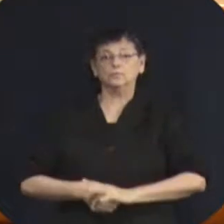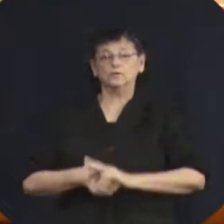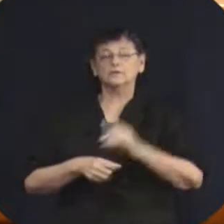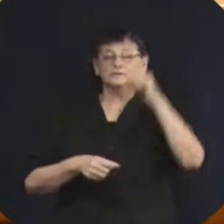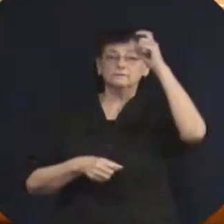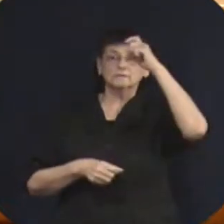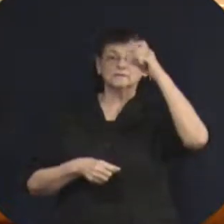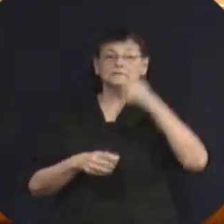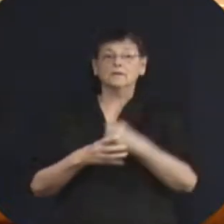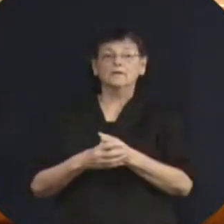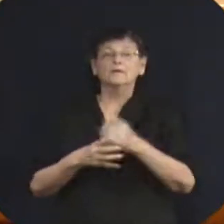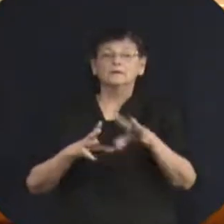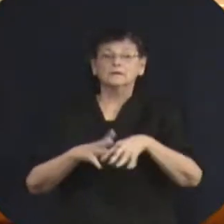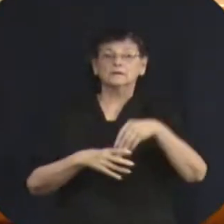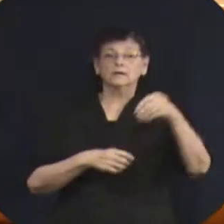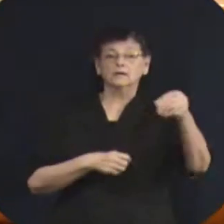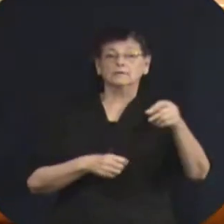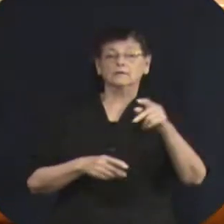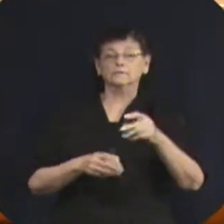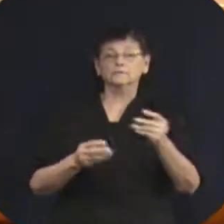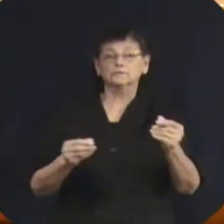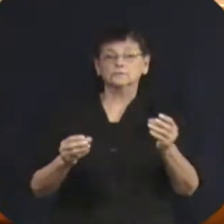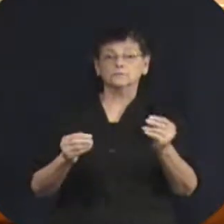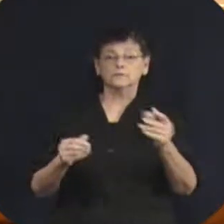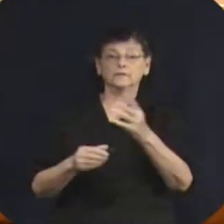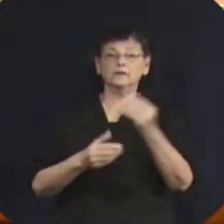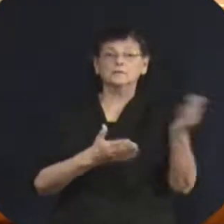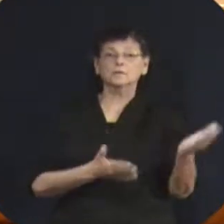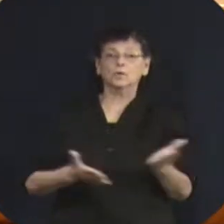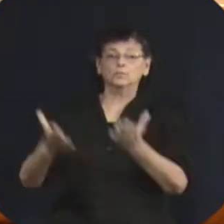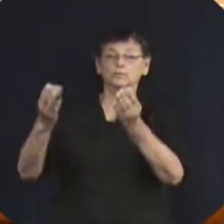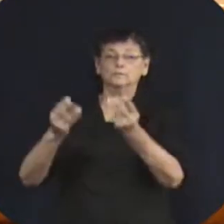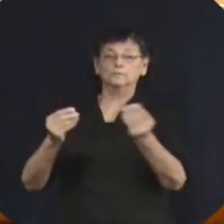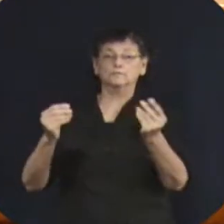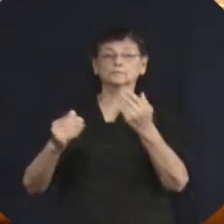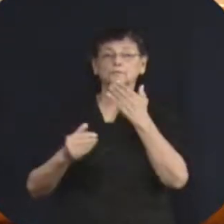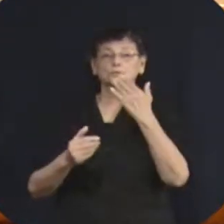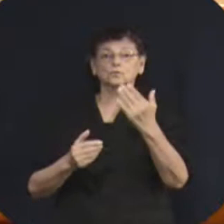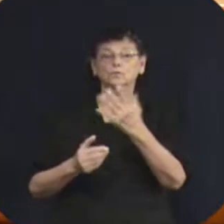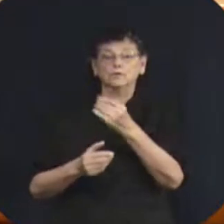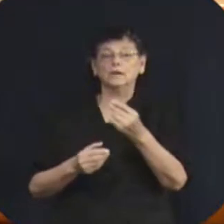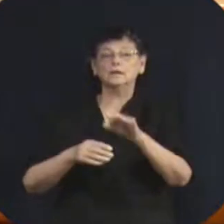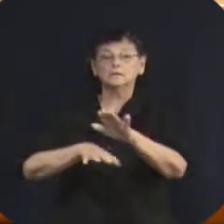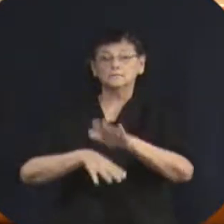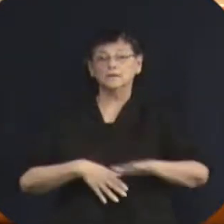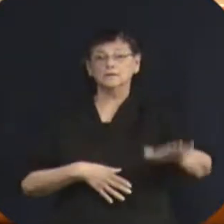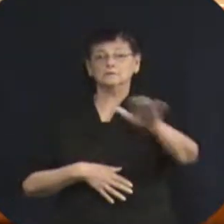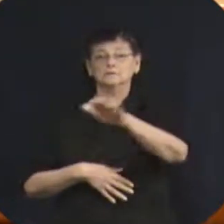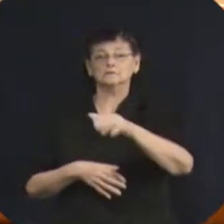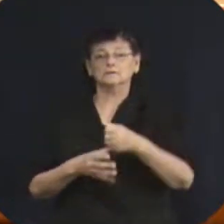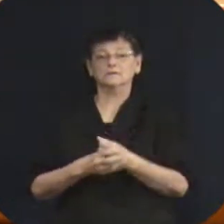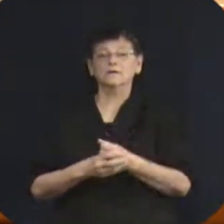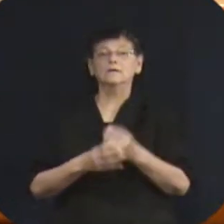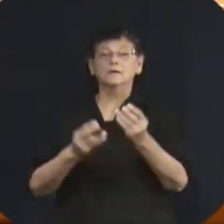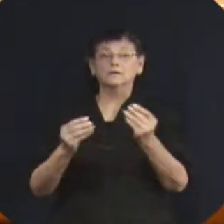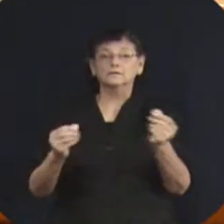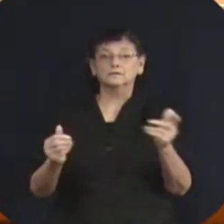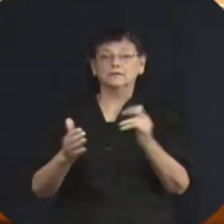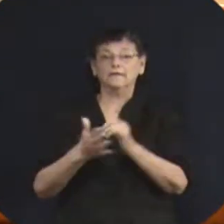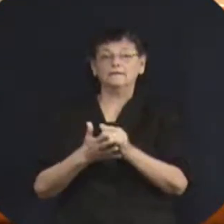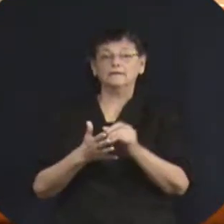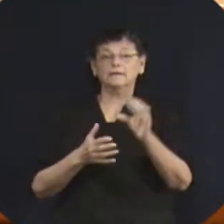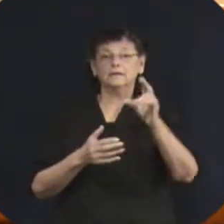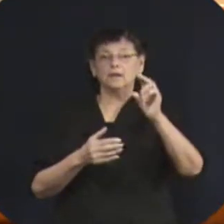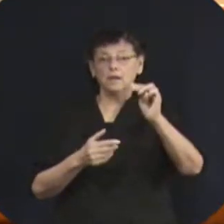los egipcios, para sacarlo de aquellas tierras y llevarlo a una tierra buena y espaciosa, una tierra que